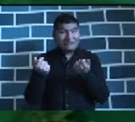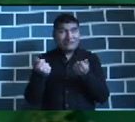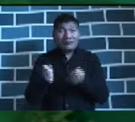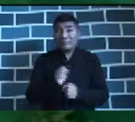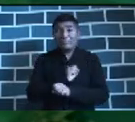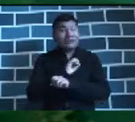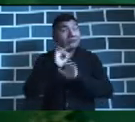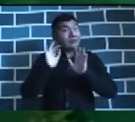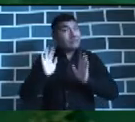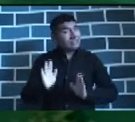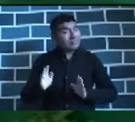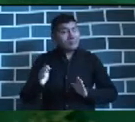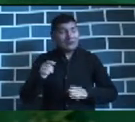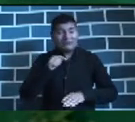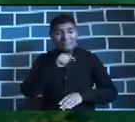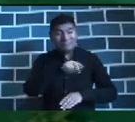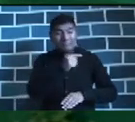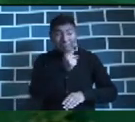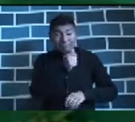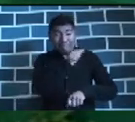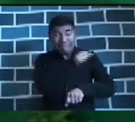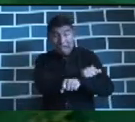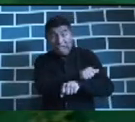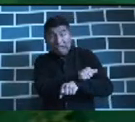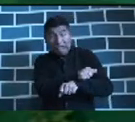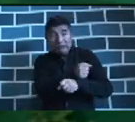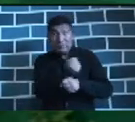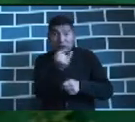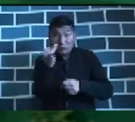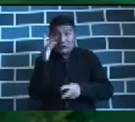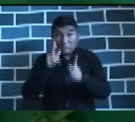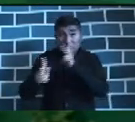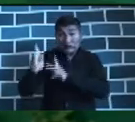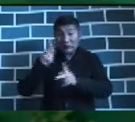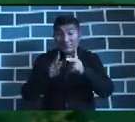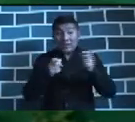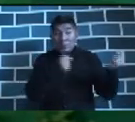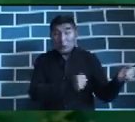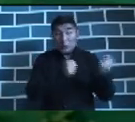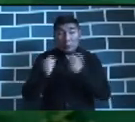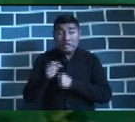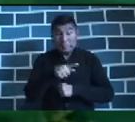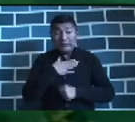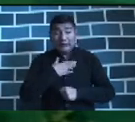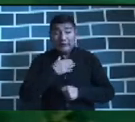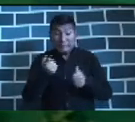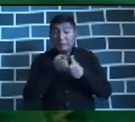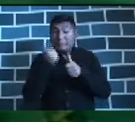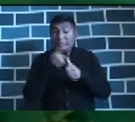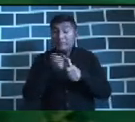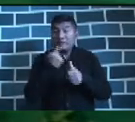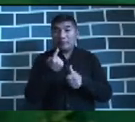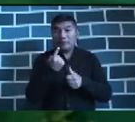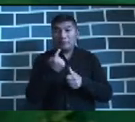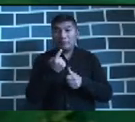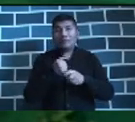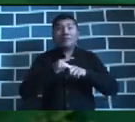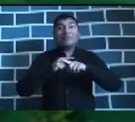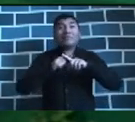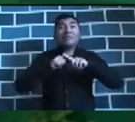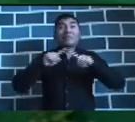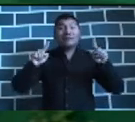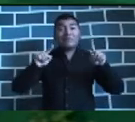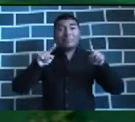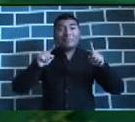evidente que nos esclavizamos tanta gente que pone el poder lo primero pero por